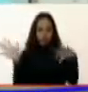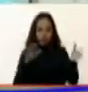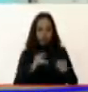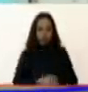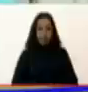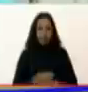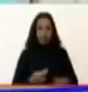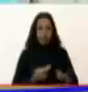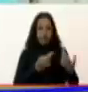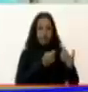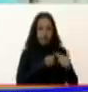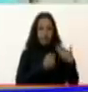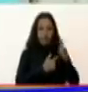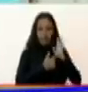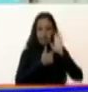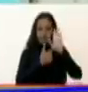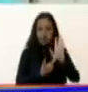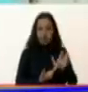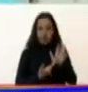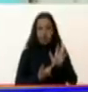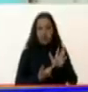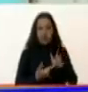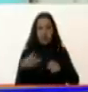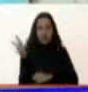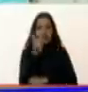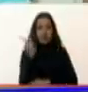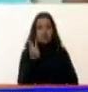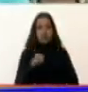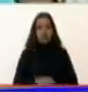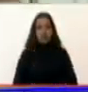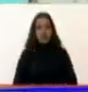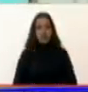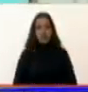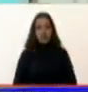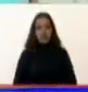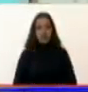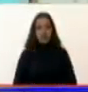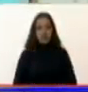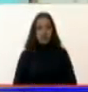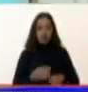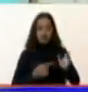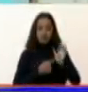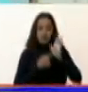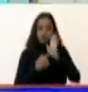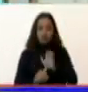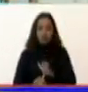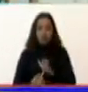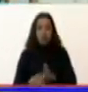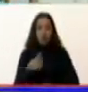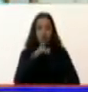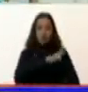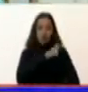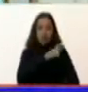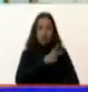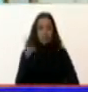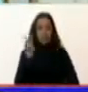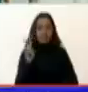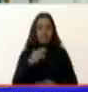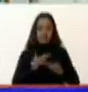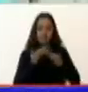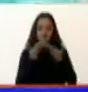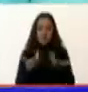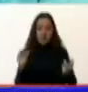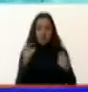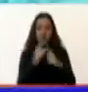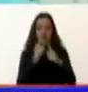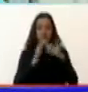de la República Bolivariana de Venezuela, la representación oficial de Venezuela, y llevó la palabra sobre el